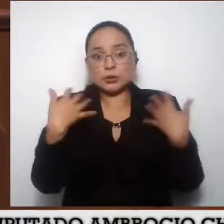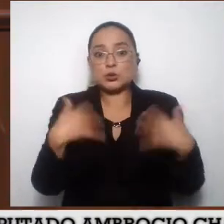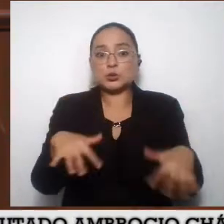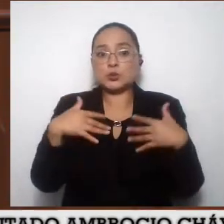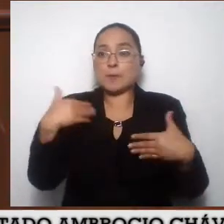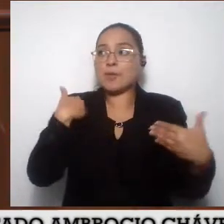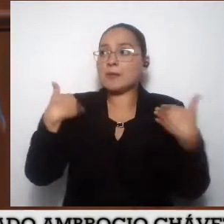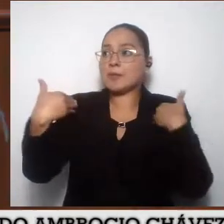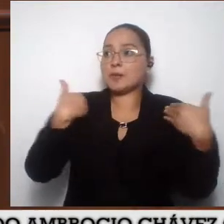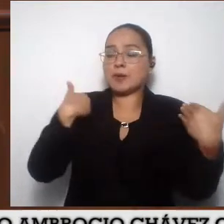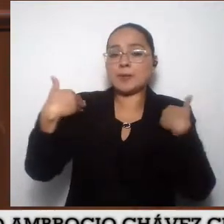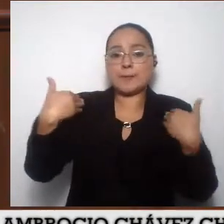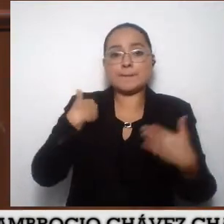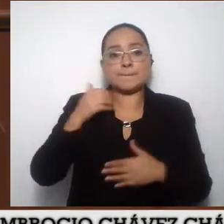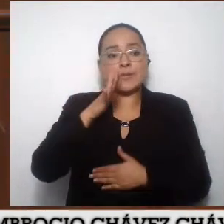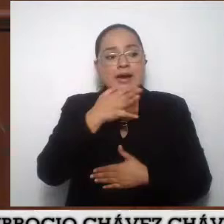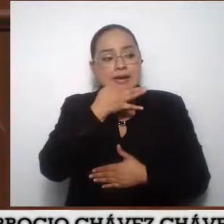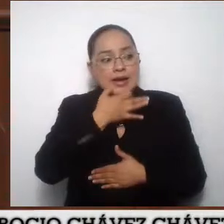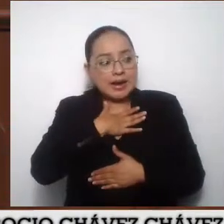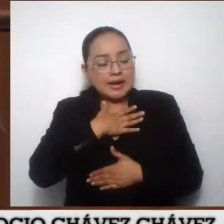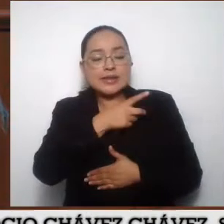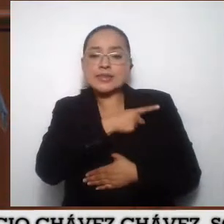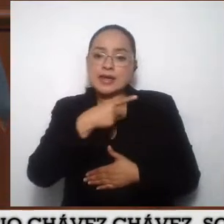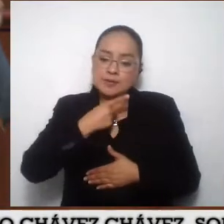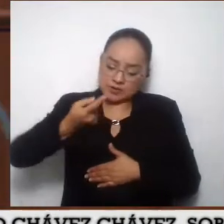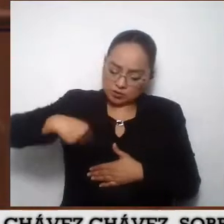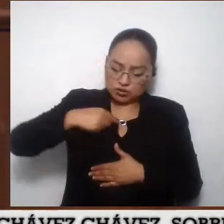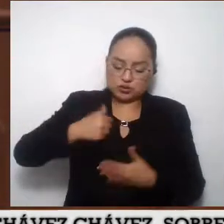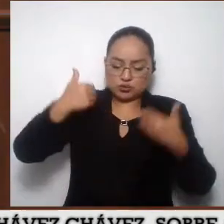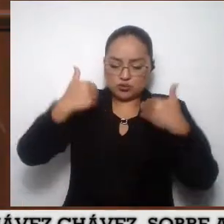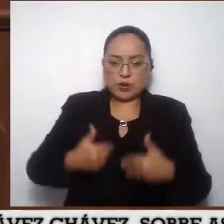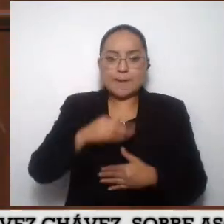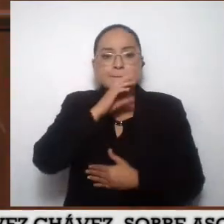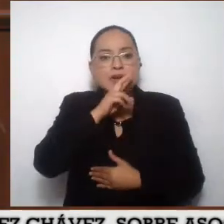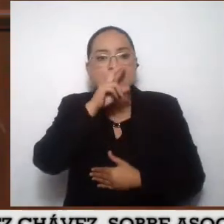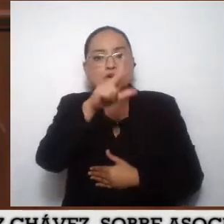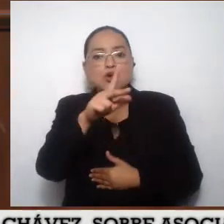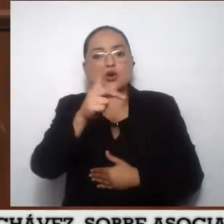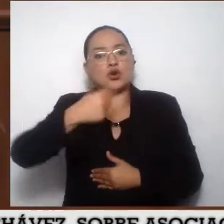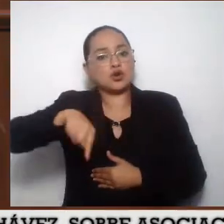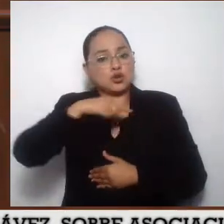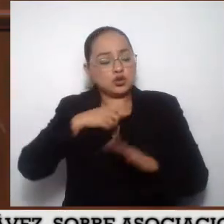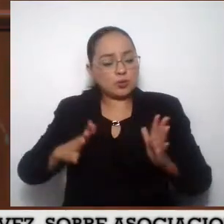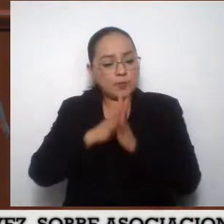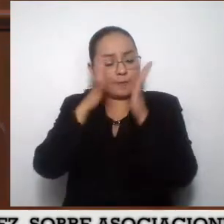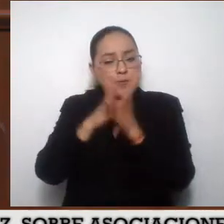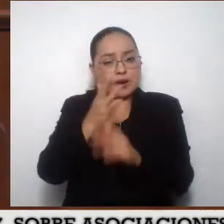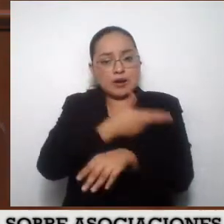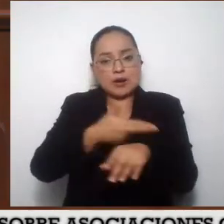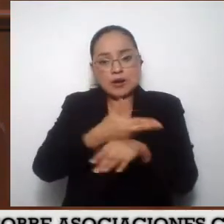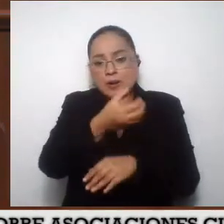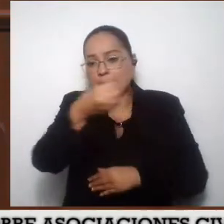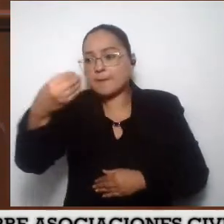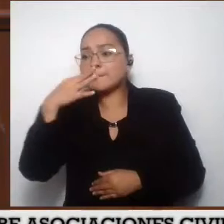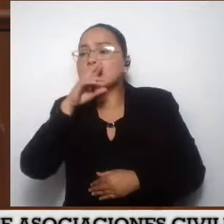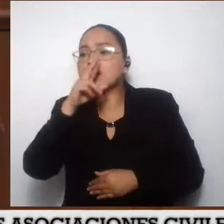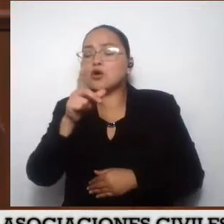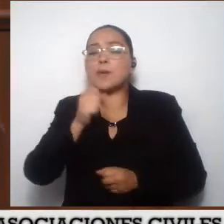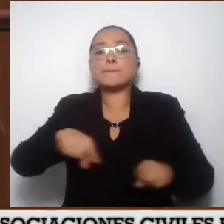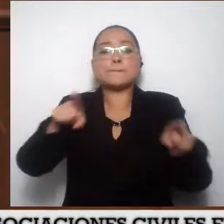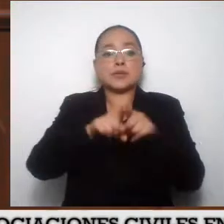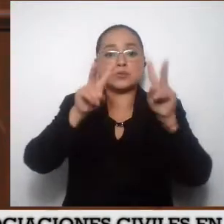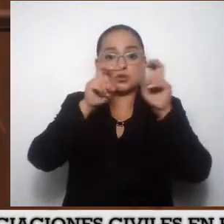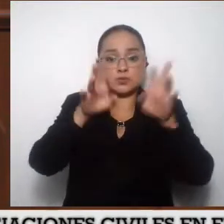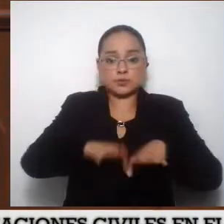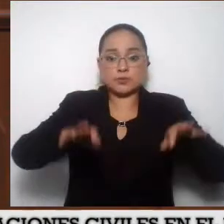invitaron a ser mejores, a organizar nuestras participaciones y a empujar temas de trascendencia para el Estado de